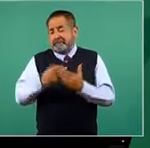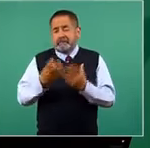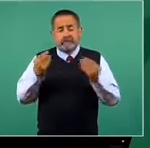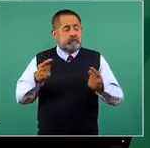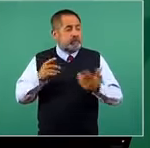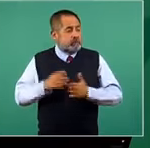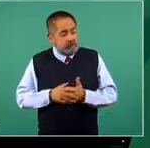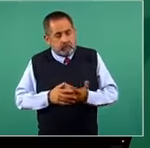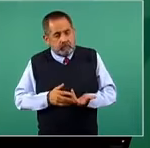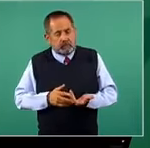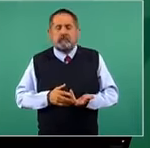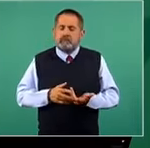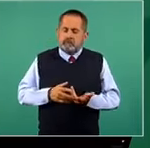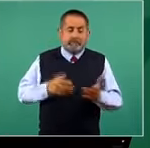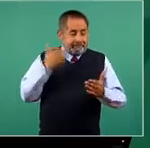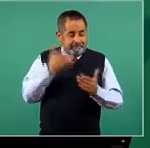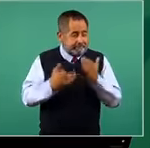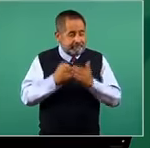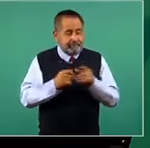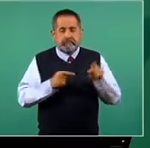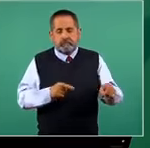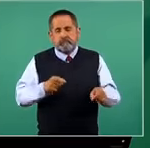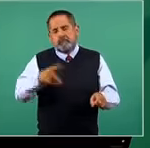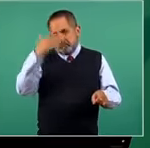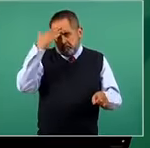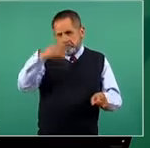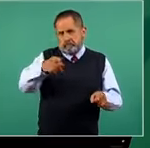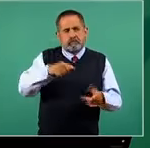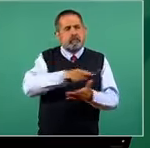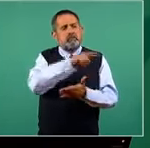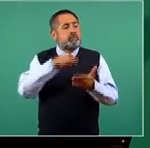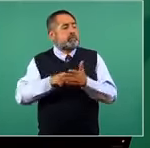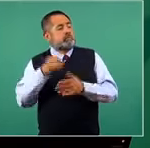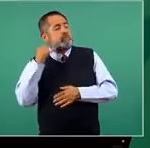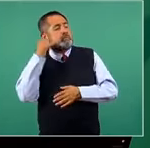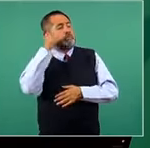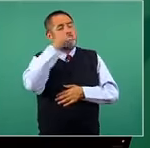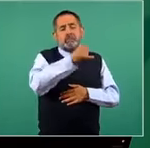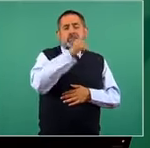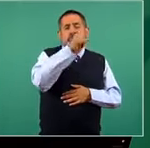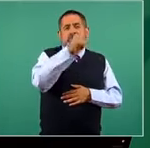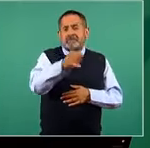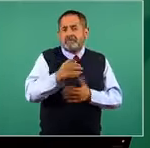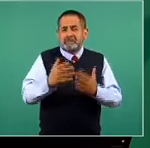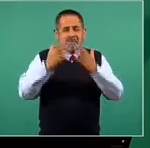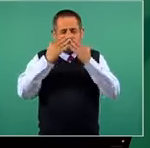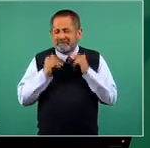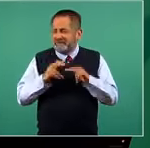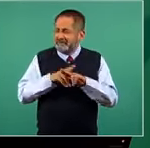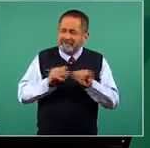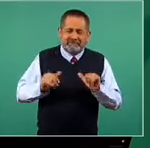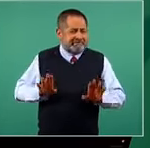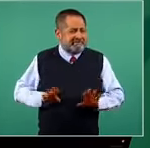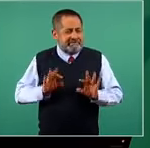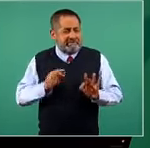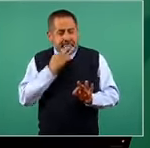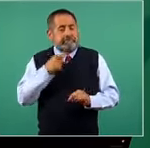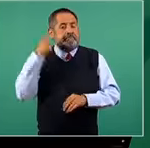Ninguna sorpresa, son las localidades donde existen las menores condiciones de bienestar